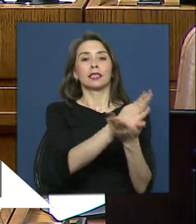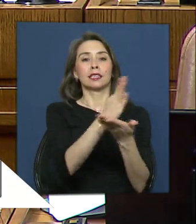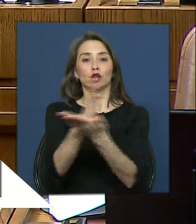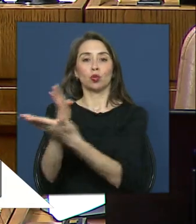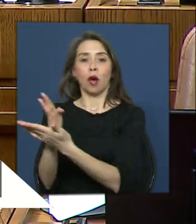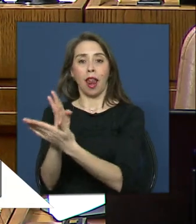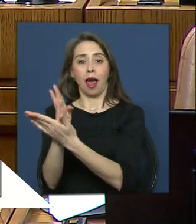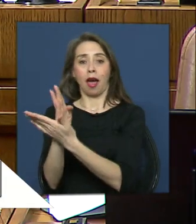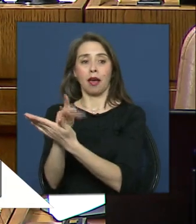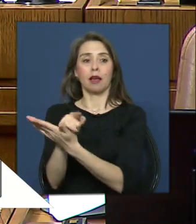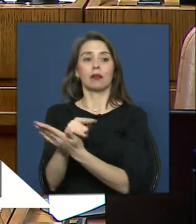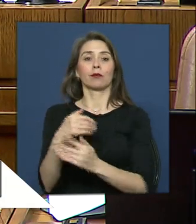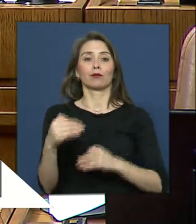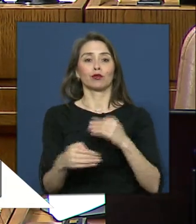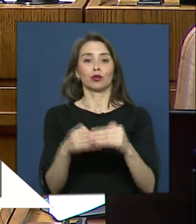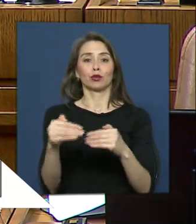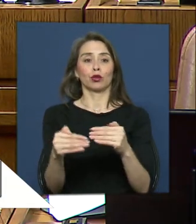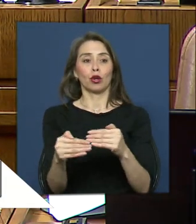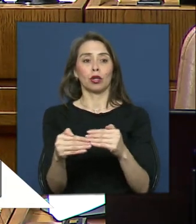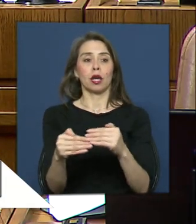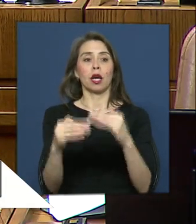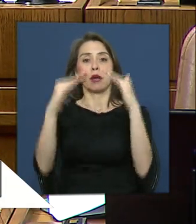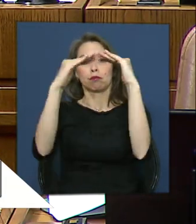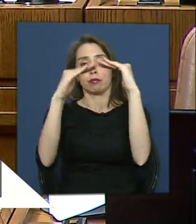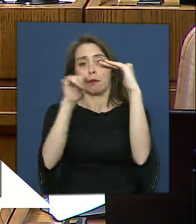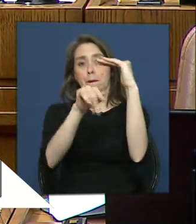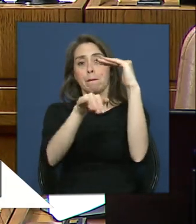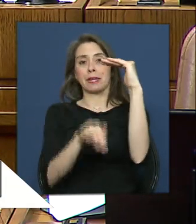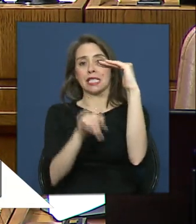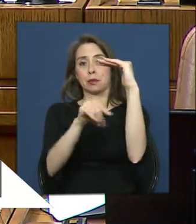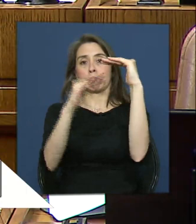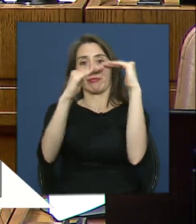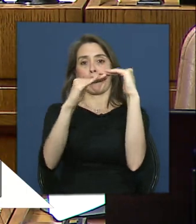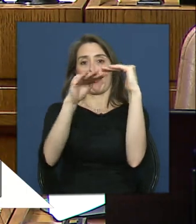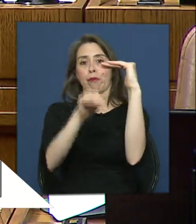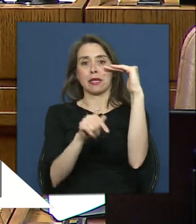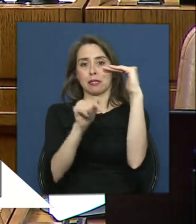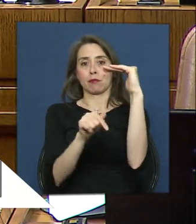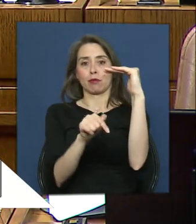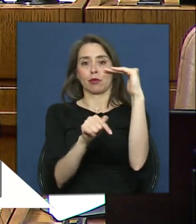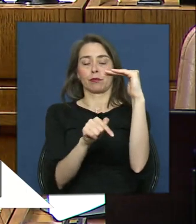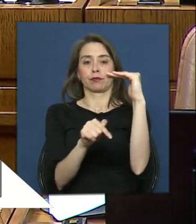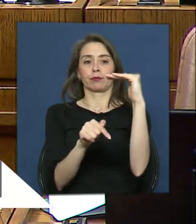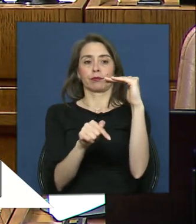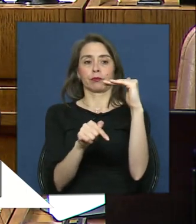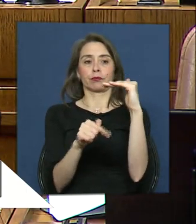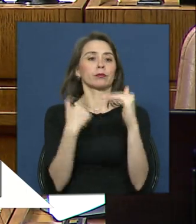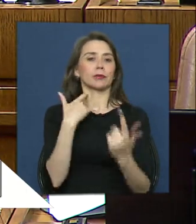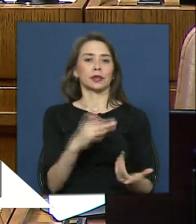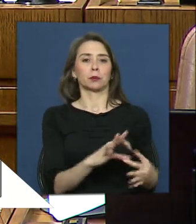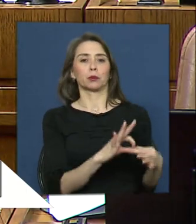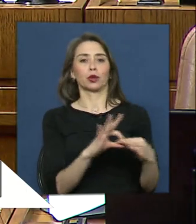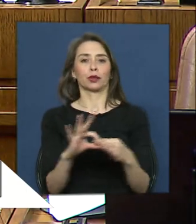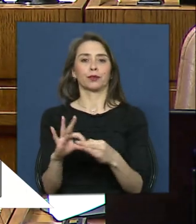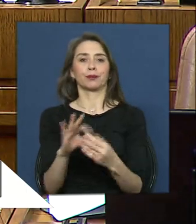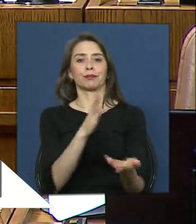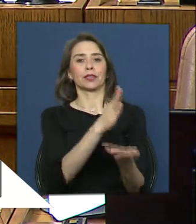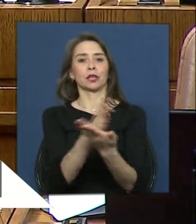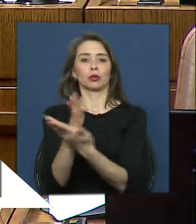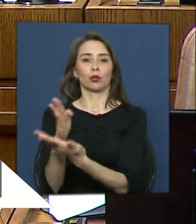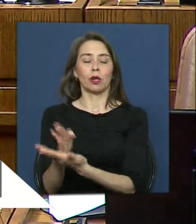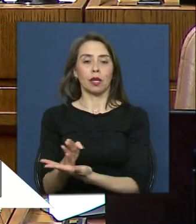puedan funcionar en el establecimiento que están. Y volvamos a una cuestión práctica. ¿Cuál es la razón por la cual los colegios hoy